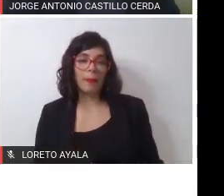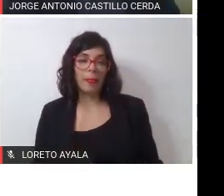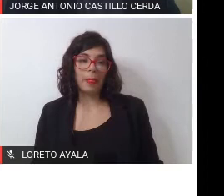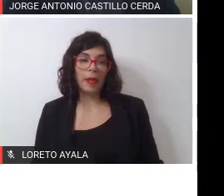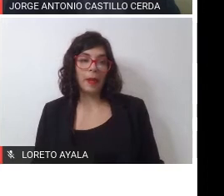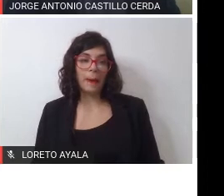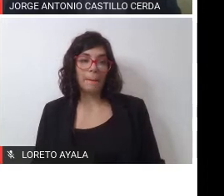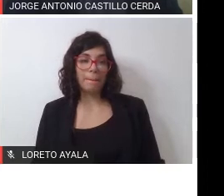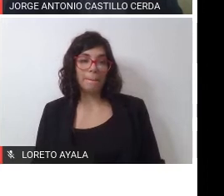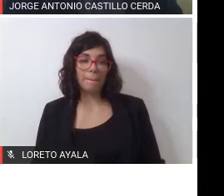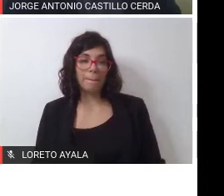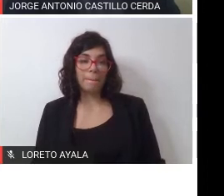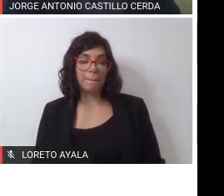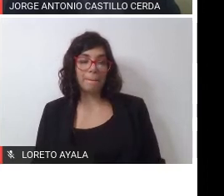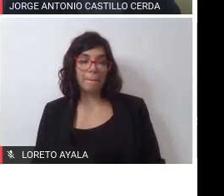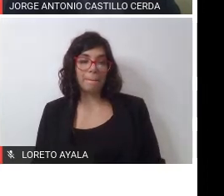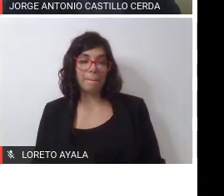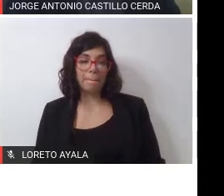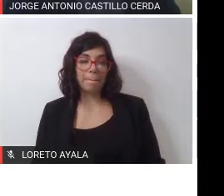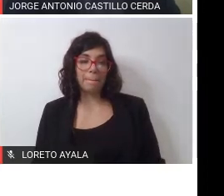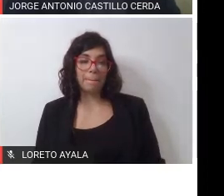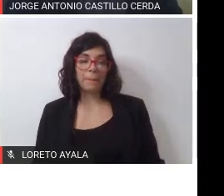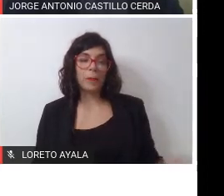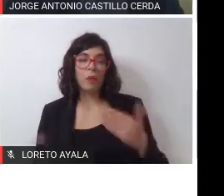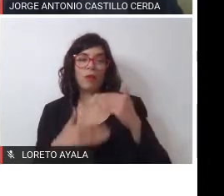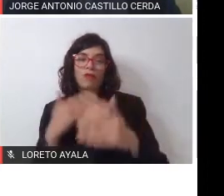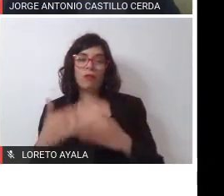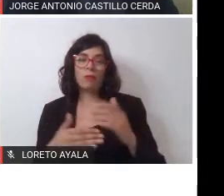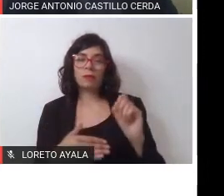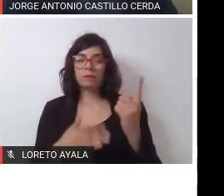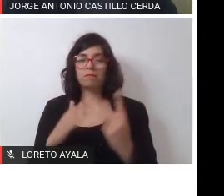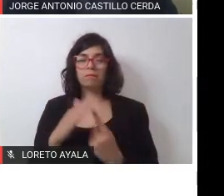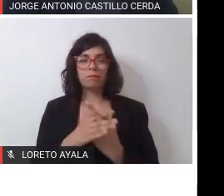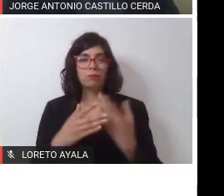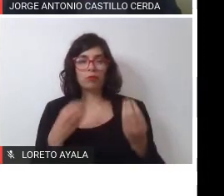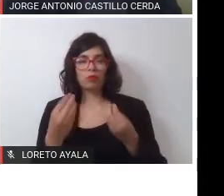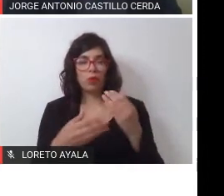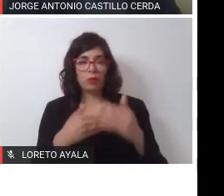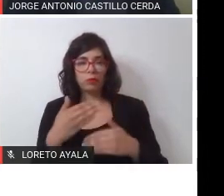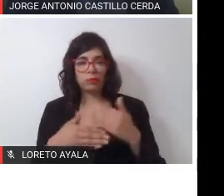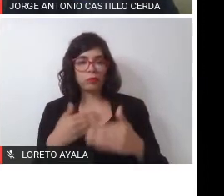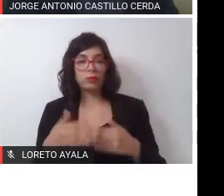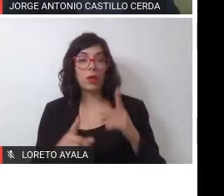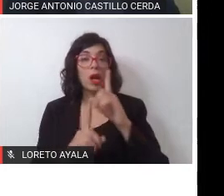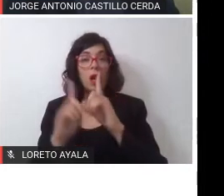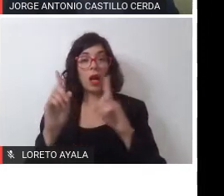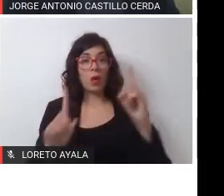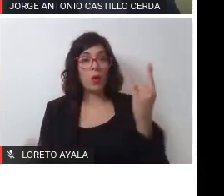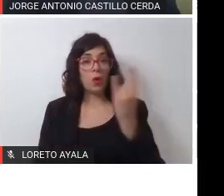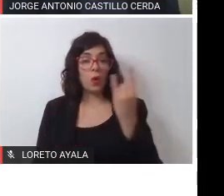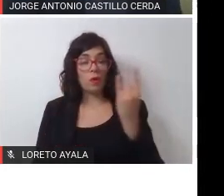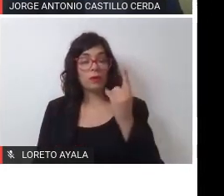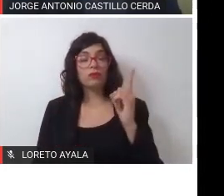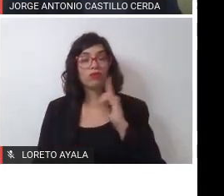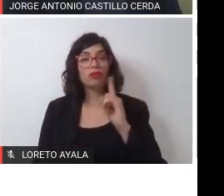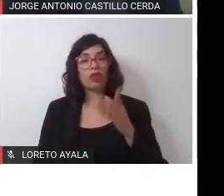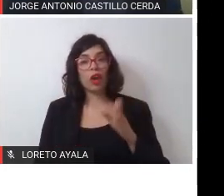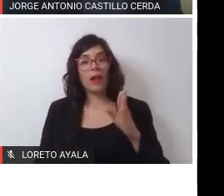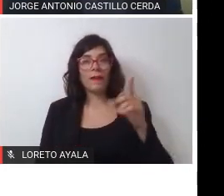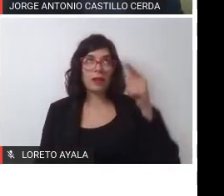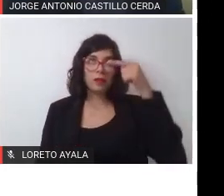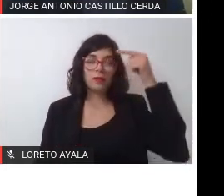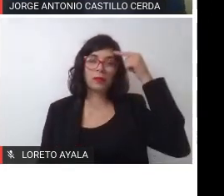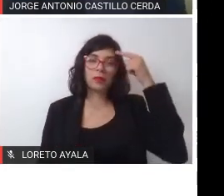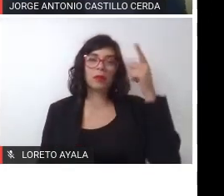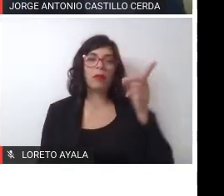eso, la formación inicial. Hay algunas universidades que aún permanecen con la lógica de que los